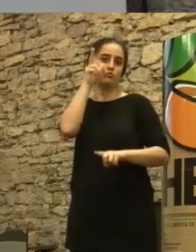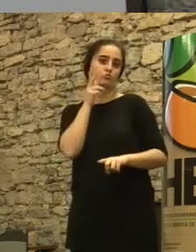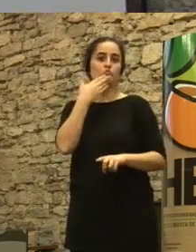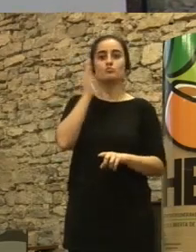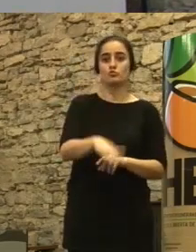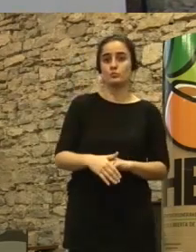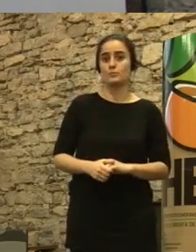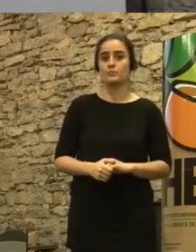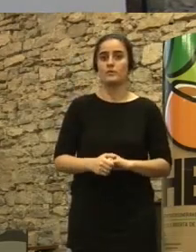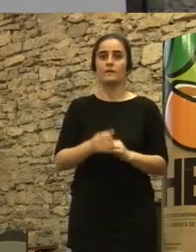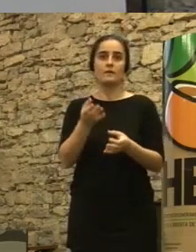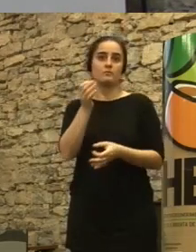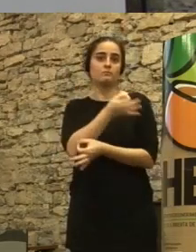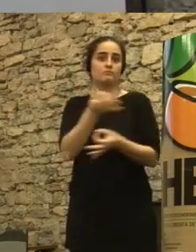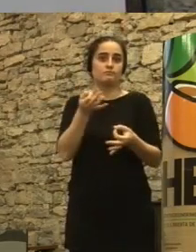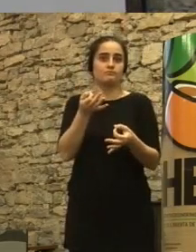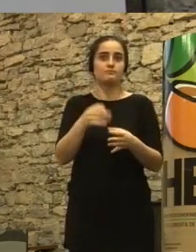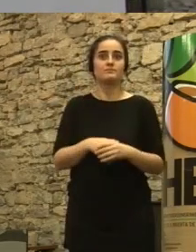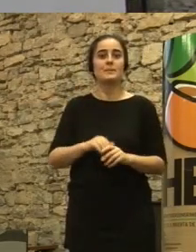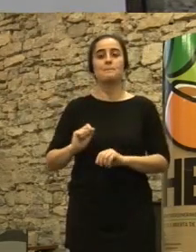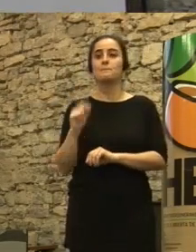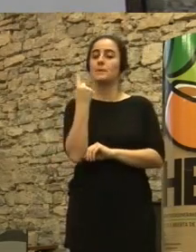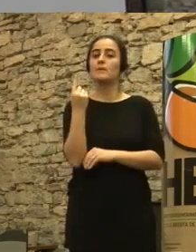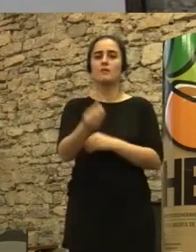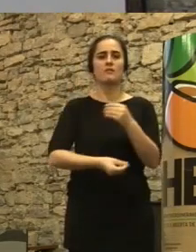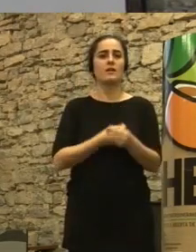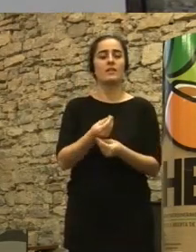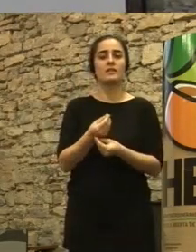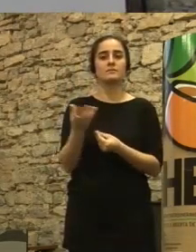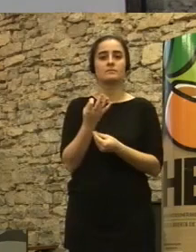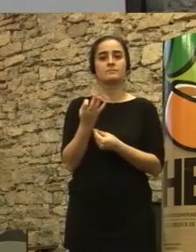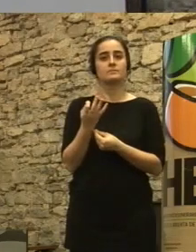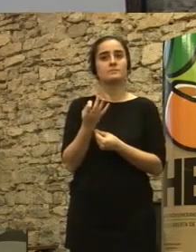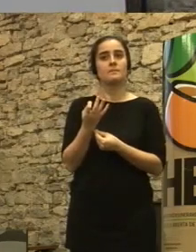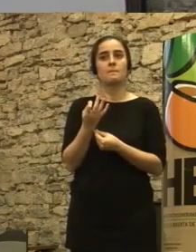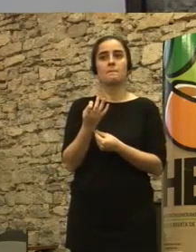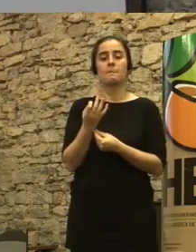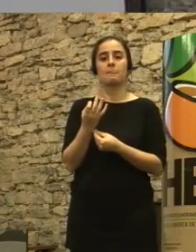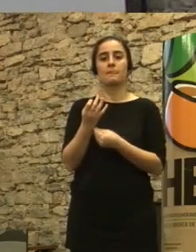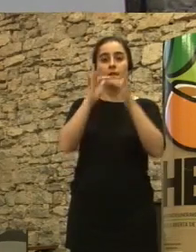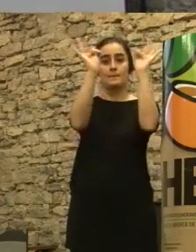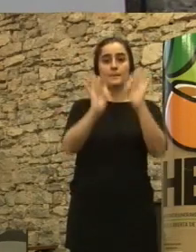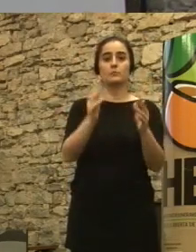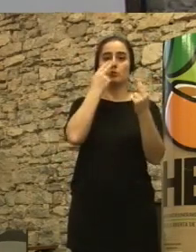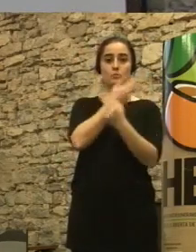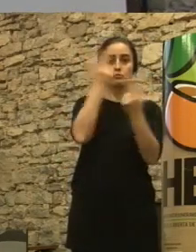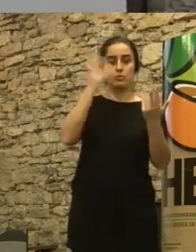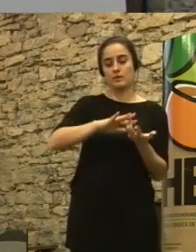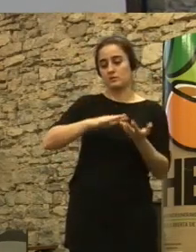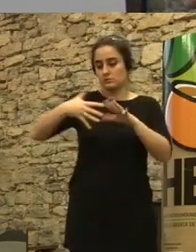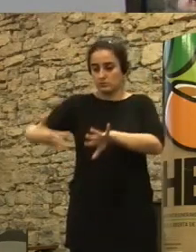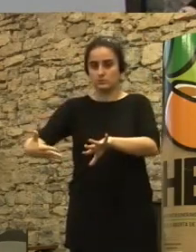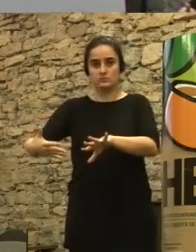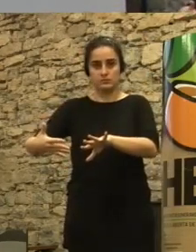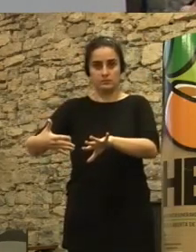molan, fantásticas. Y lo primero que hacen es una traducción de los presupuestos públicos. Esta está